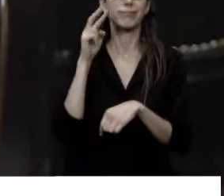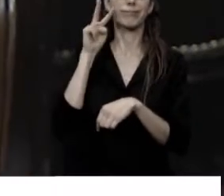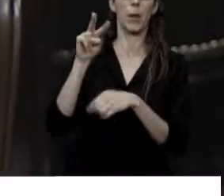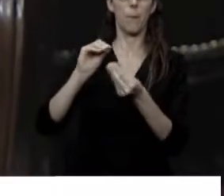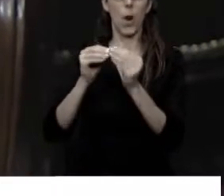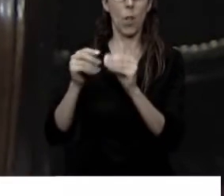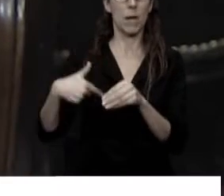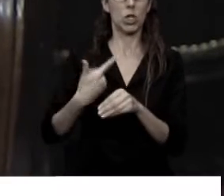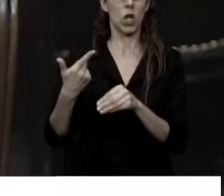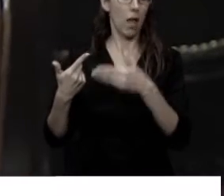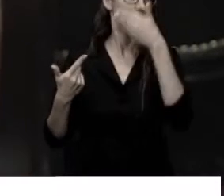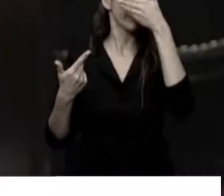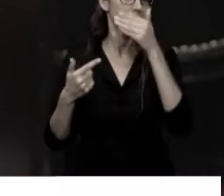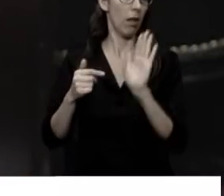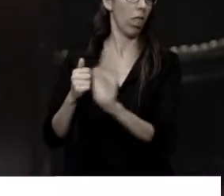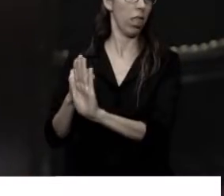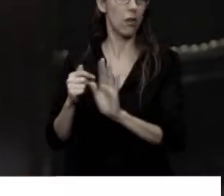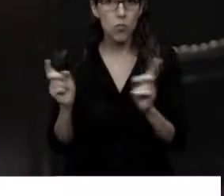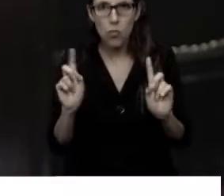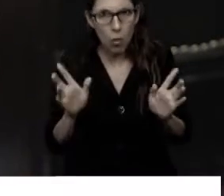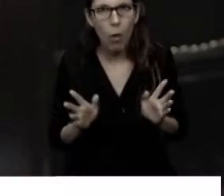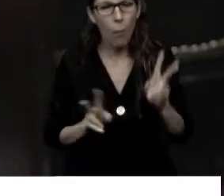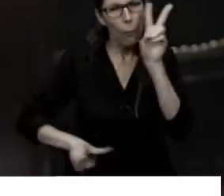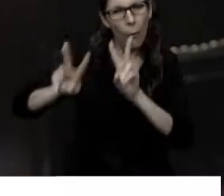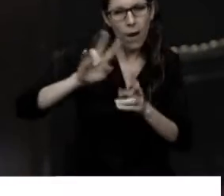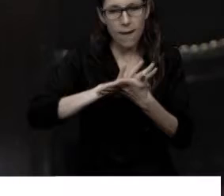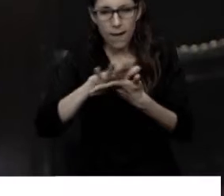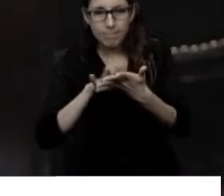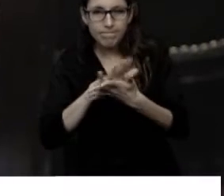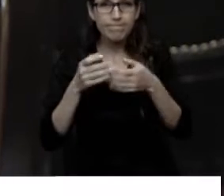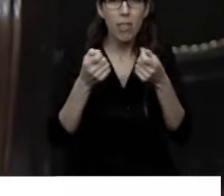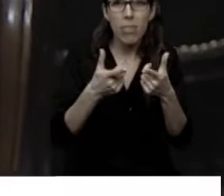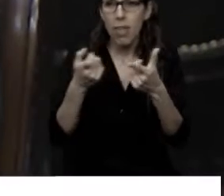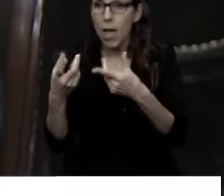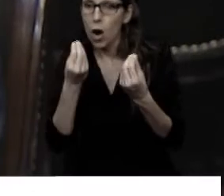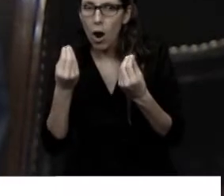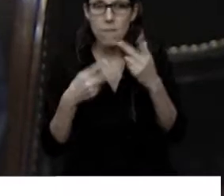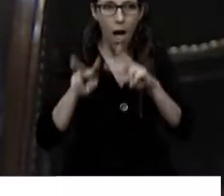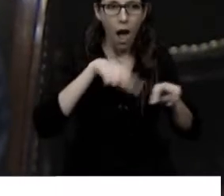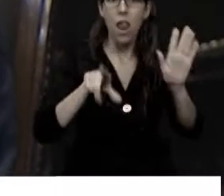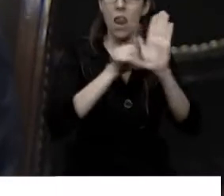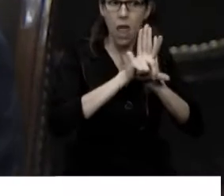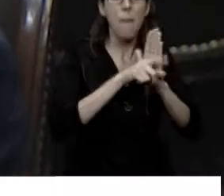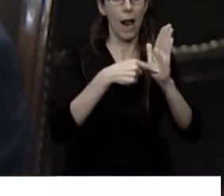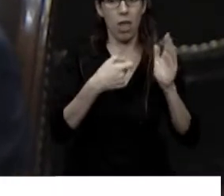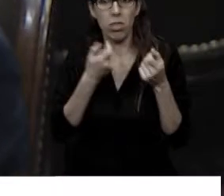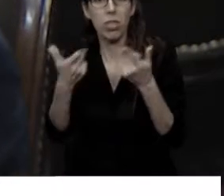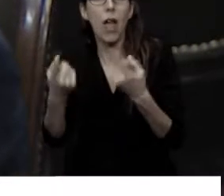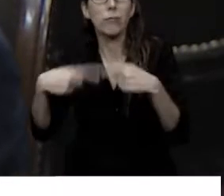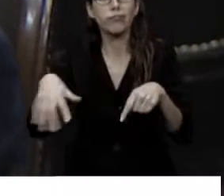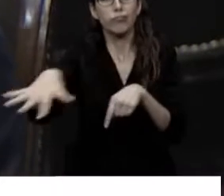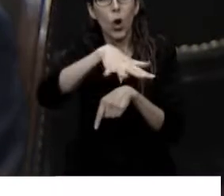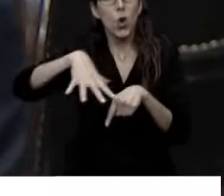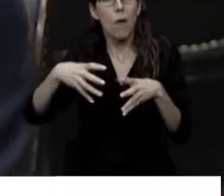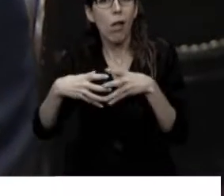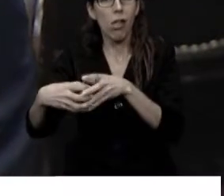problemas sociales, en enmendar de la mejor manera posible legislativamente el desamparo de los sectores que hoy